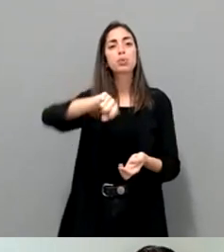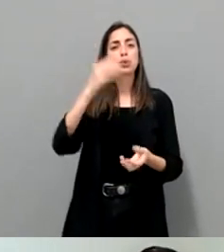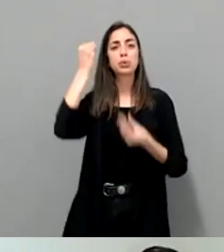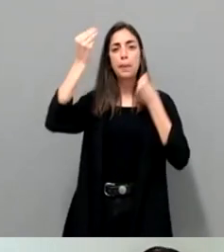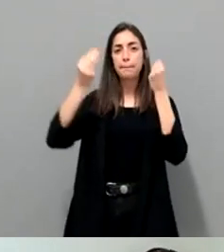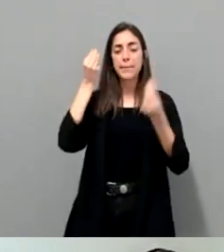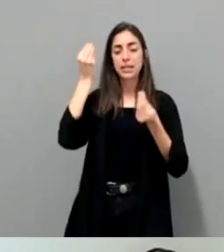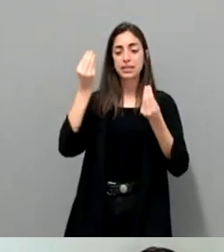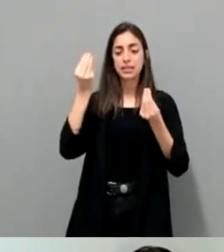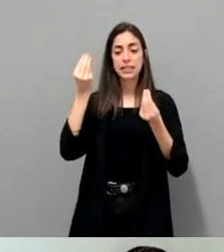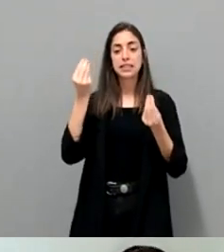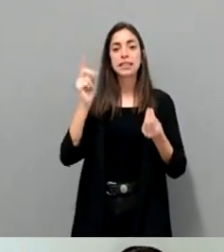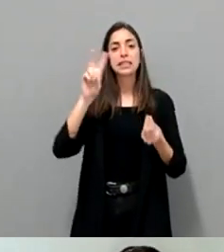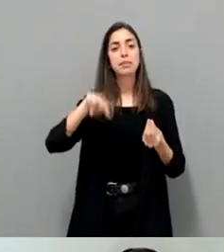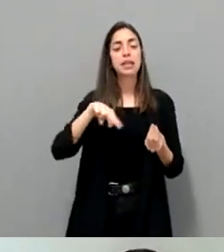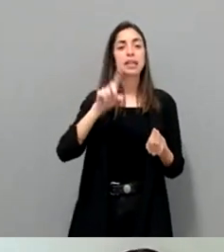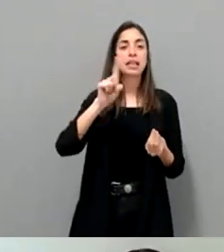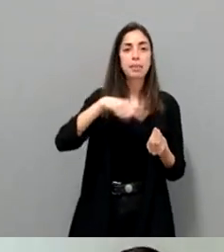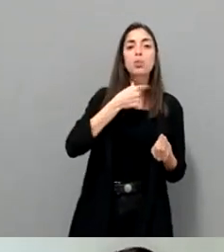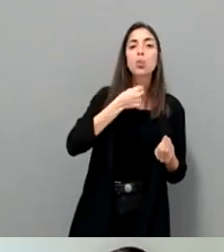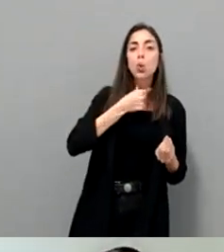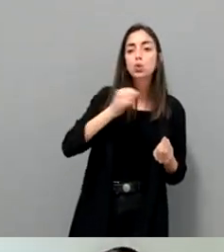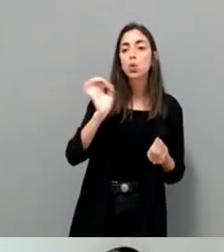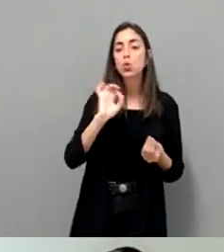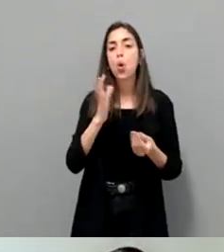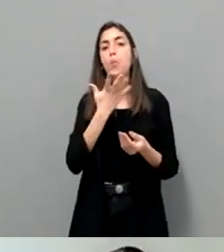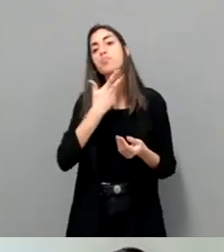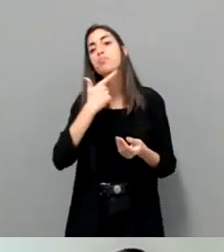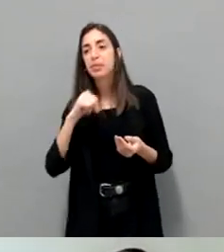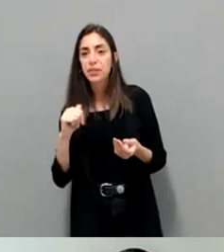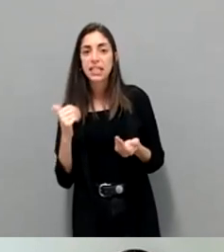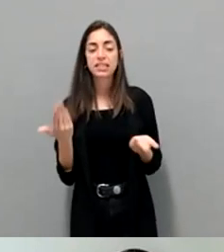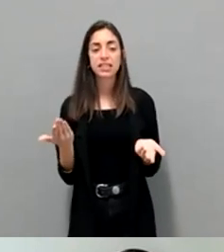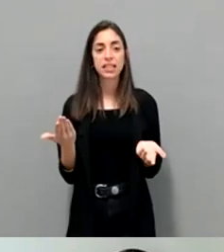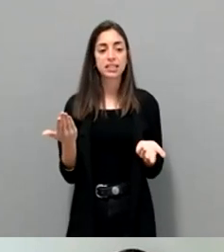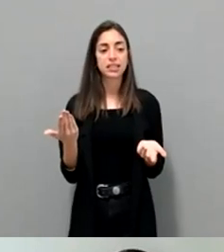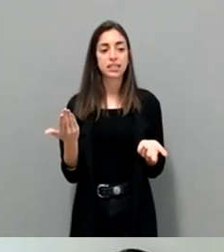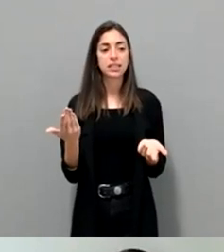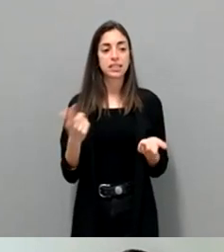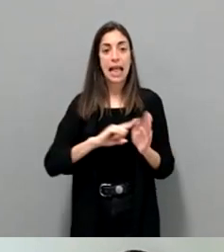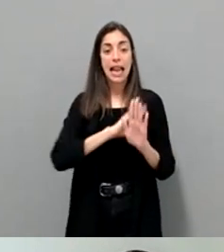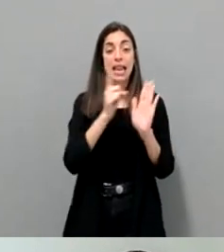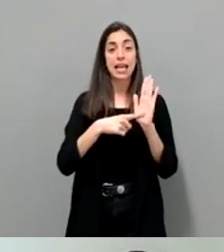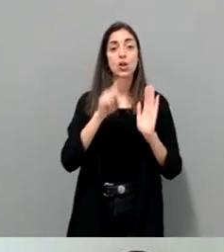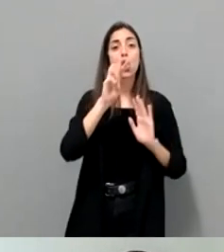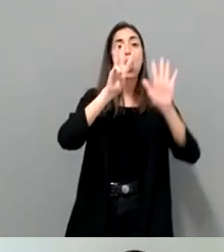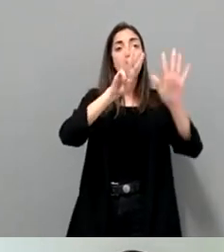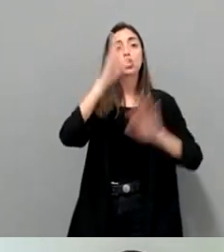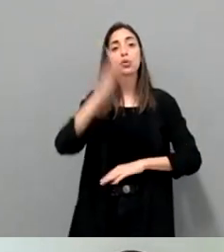y vuestros gustos y preferencias, ¿no? Que esto es lo que ha apuntado la ley